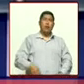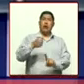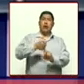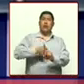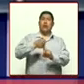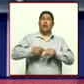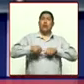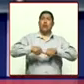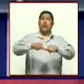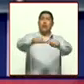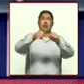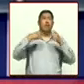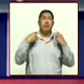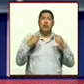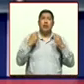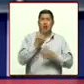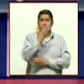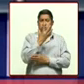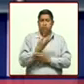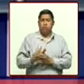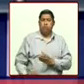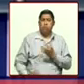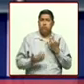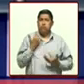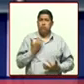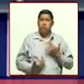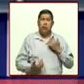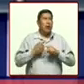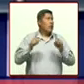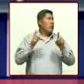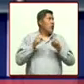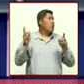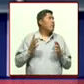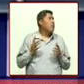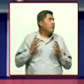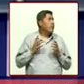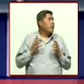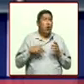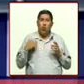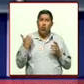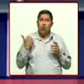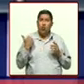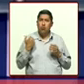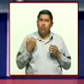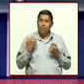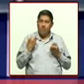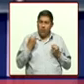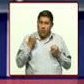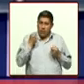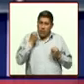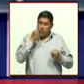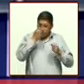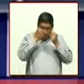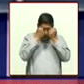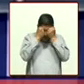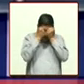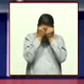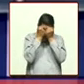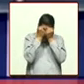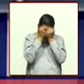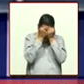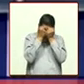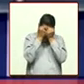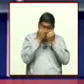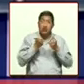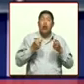La lucha continúa por intentar sofocar los incendios forestales, pero sin embargo, por otra parte, hay bastante impotencia por parte de los comunarios